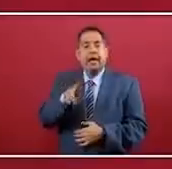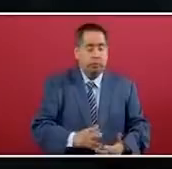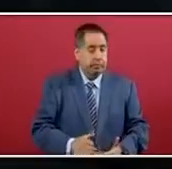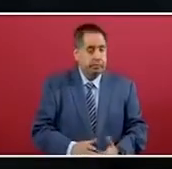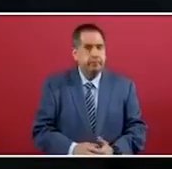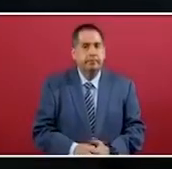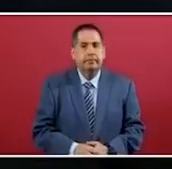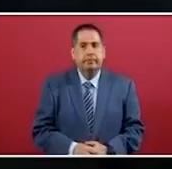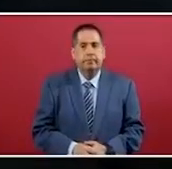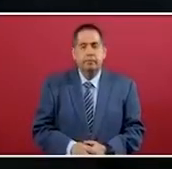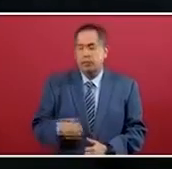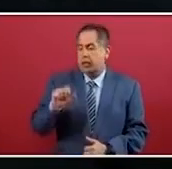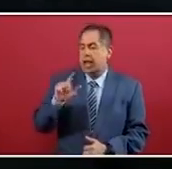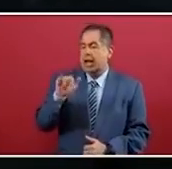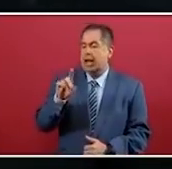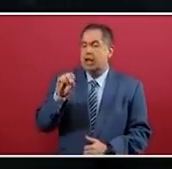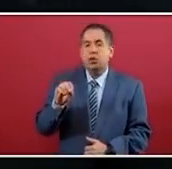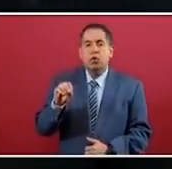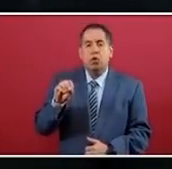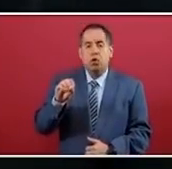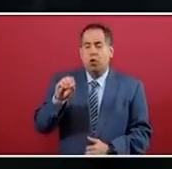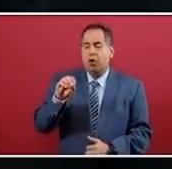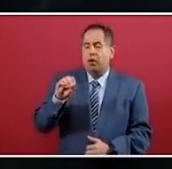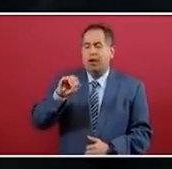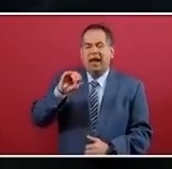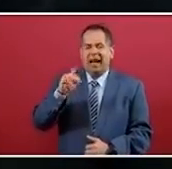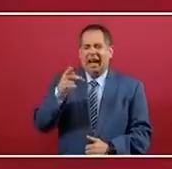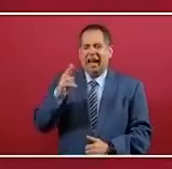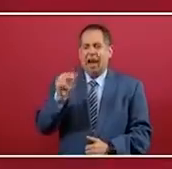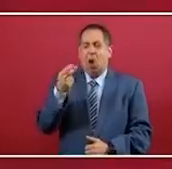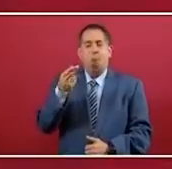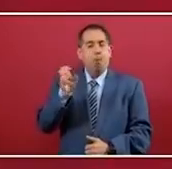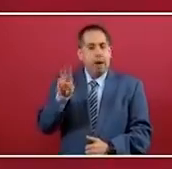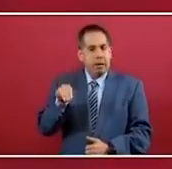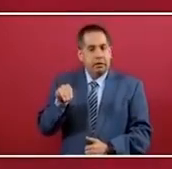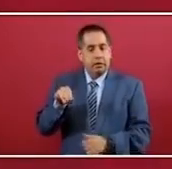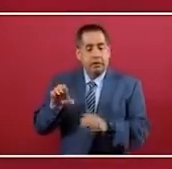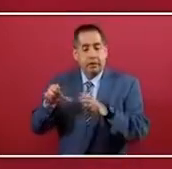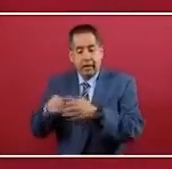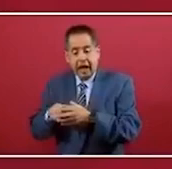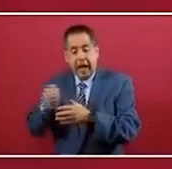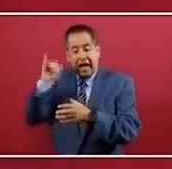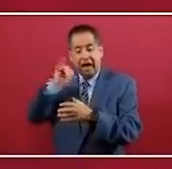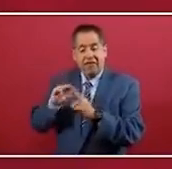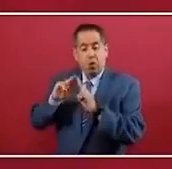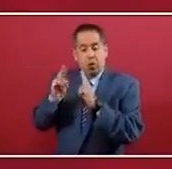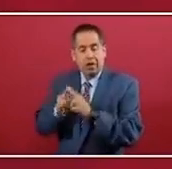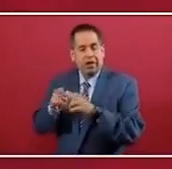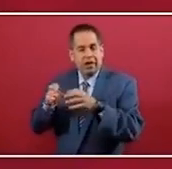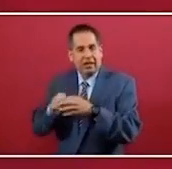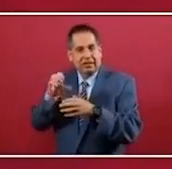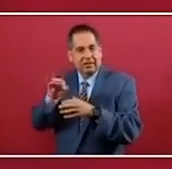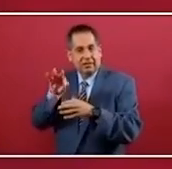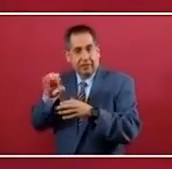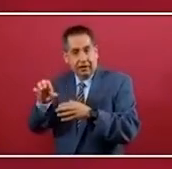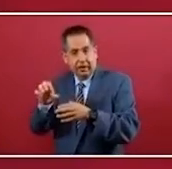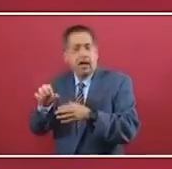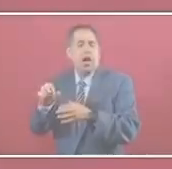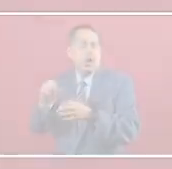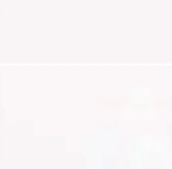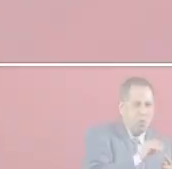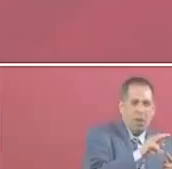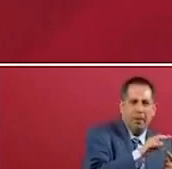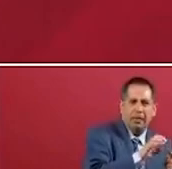Calderón. Alejandro Fleming Kaufman, jefe de Unidad de Asuntos Jurídicos de CENER de Felipe